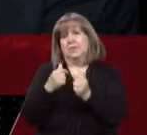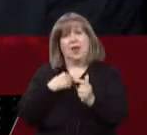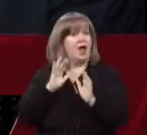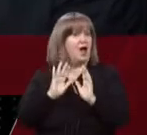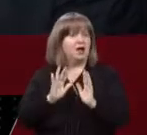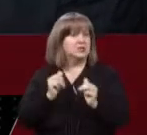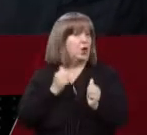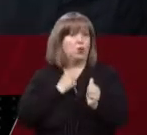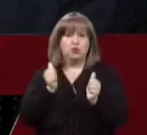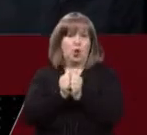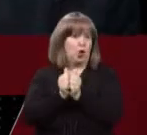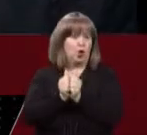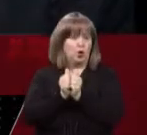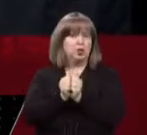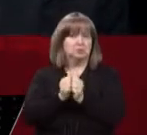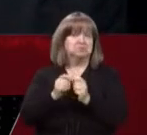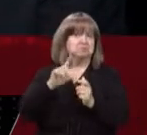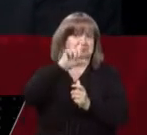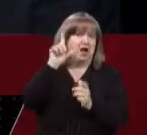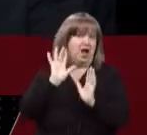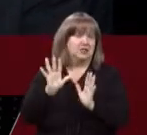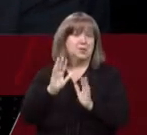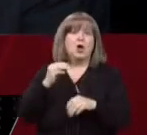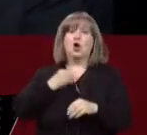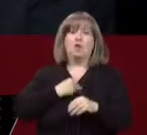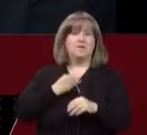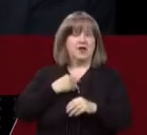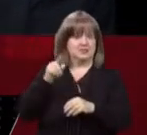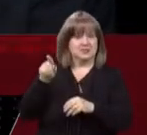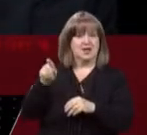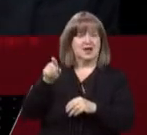en toda la construcción nacional, en todos lados. Omar es de confianza mío total.